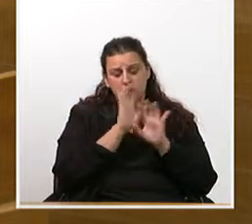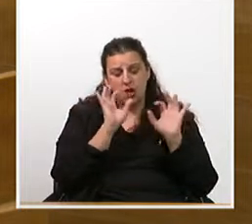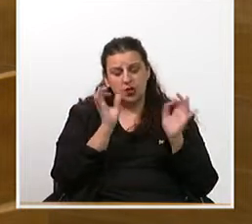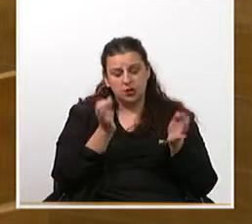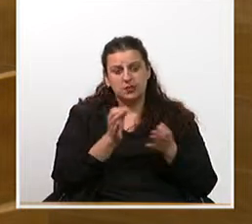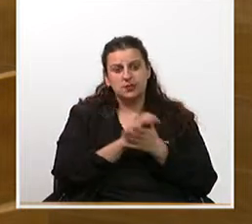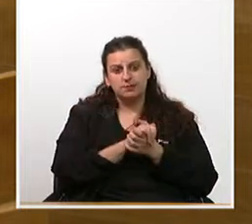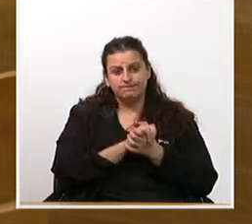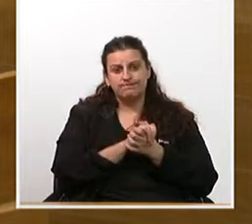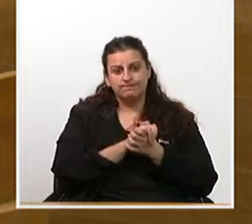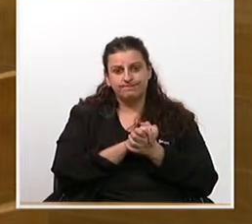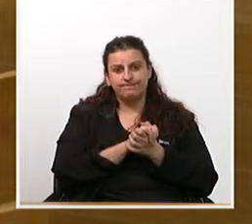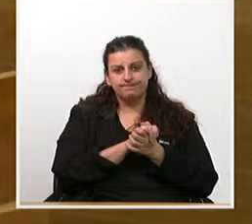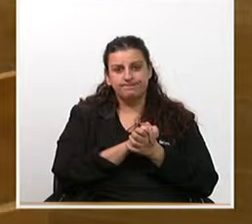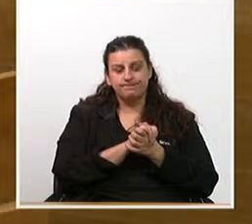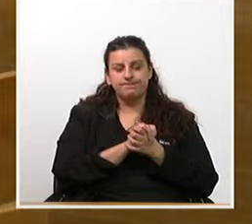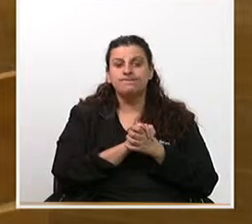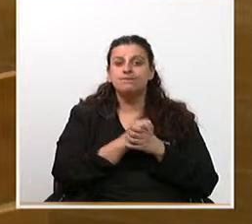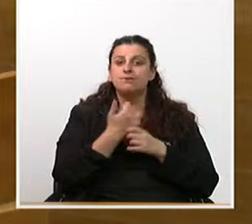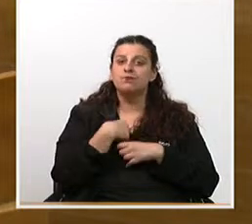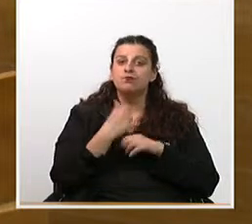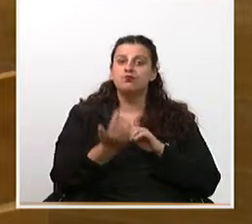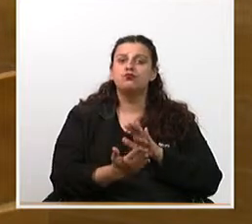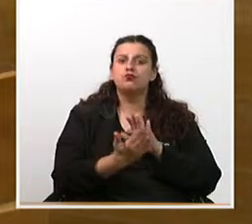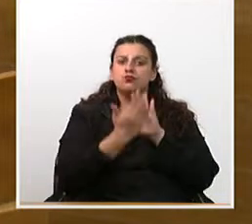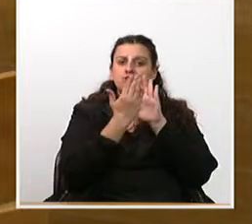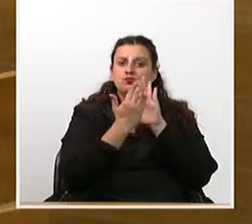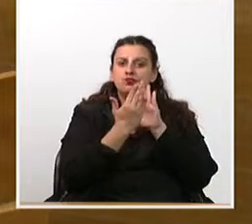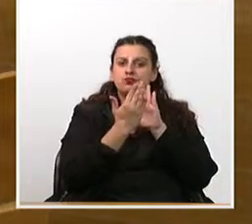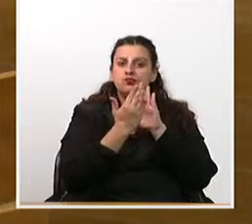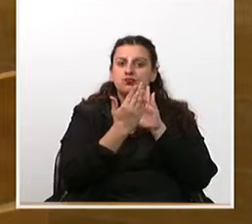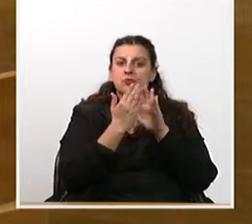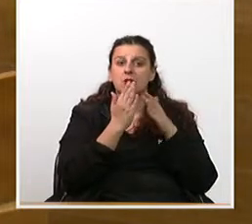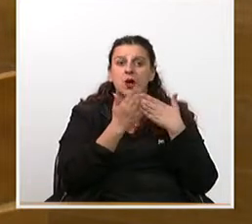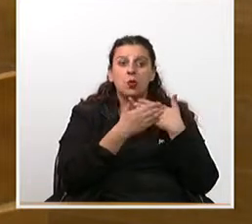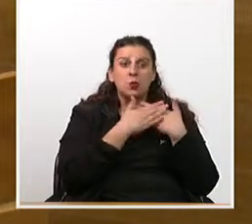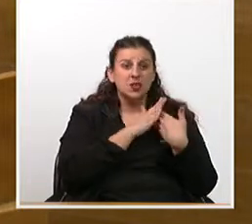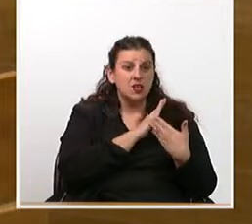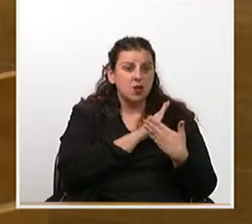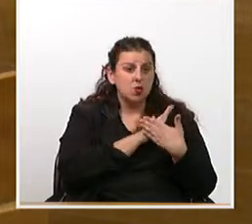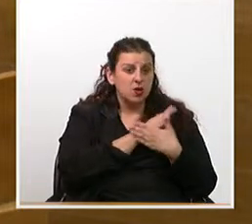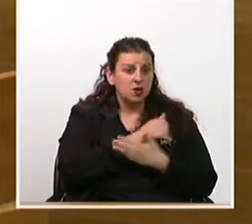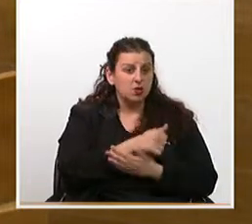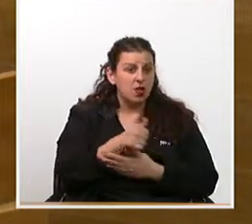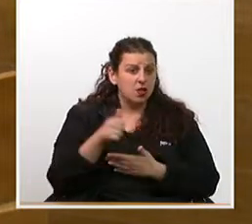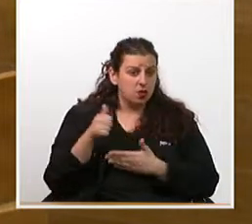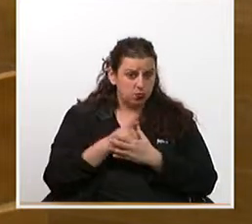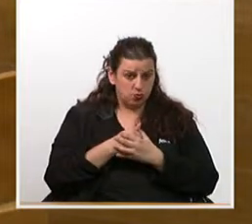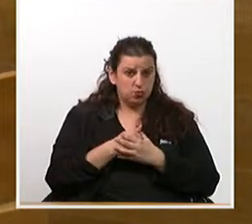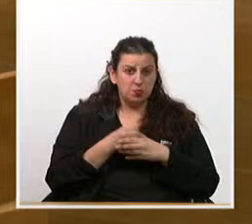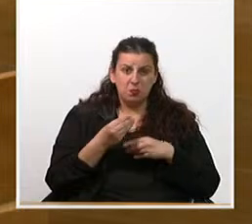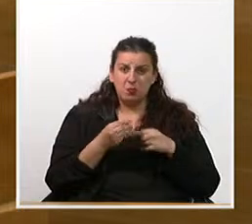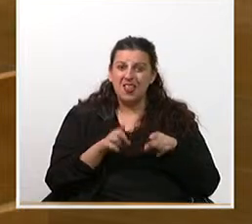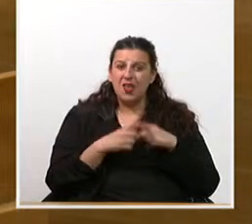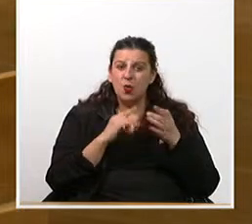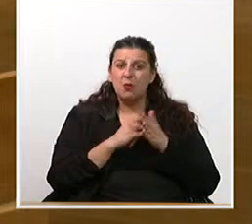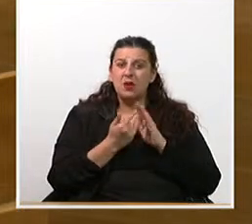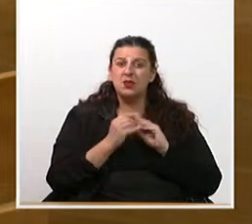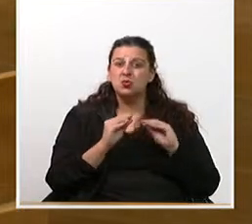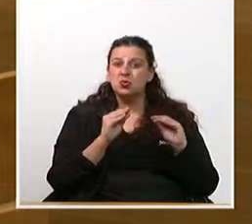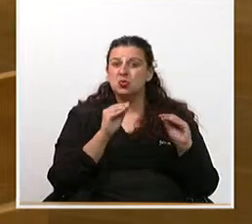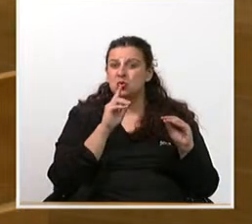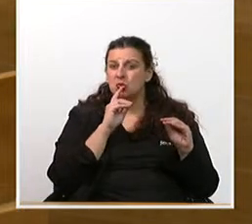su que y en la deada escol es